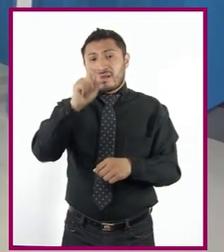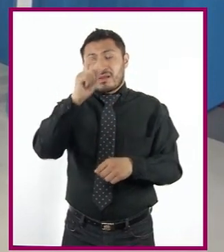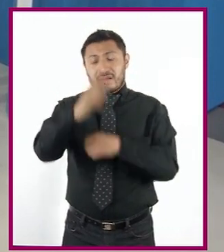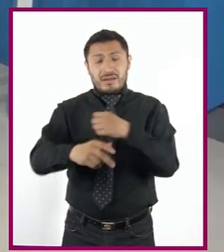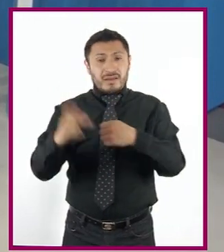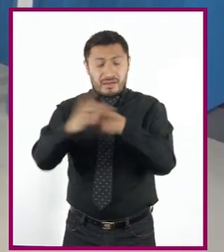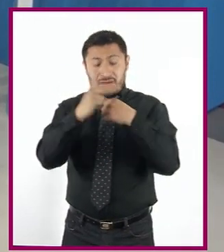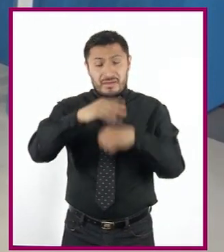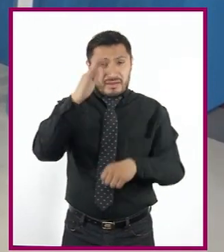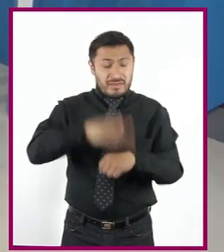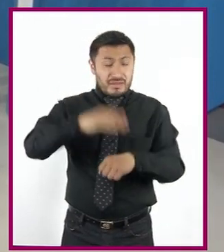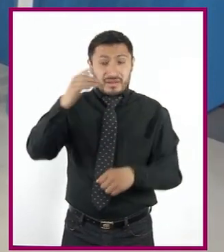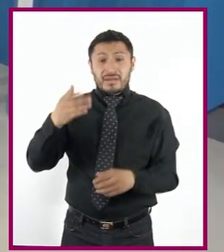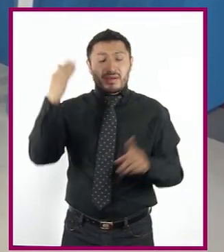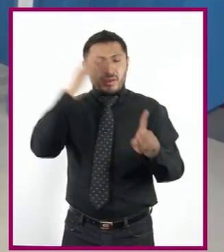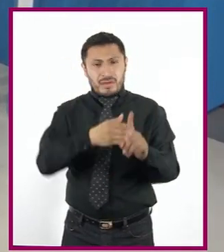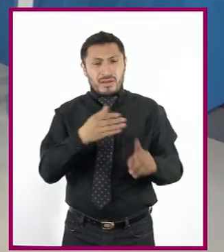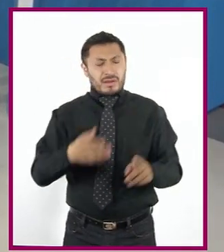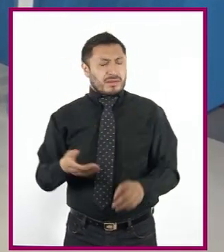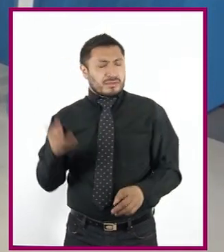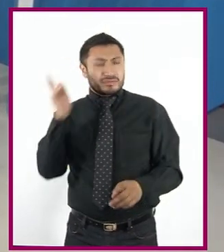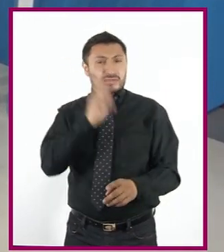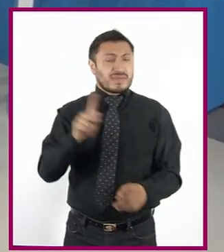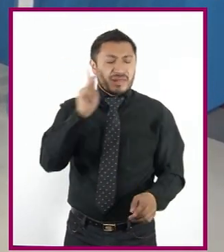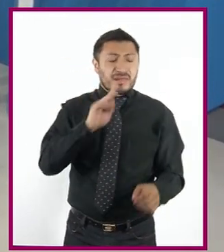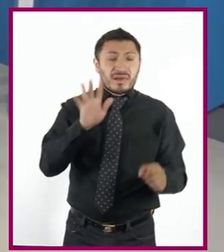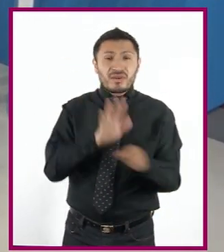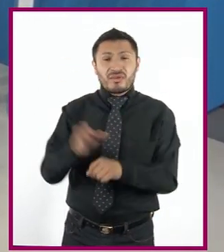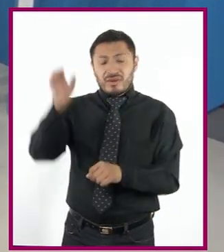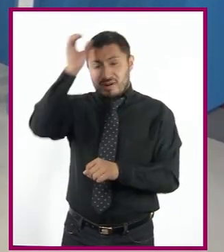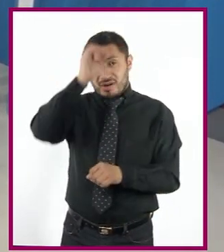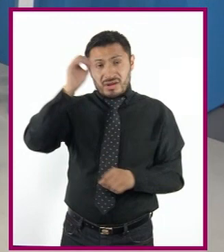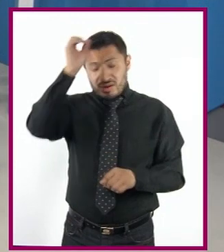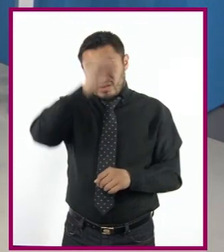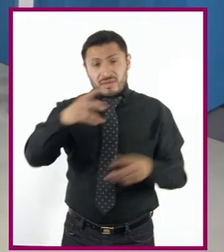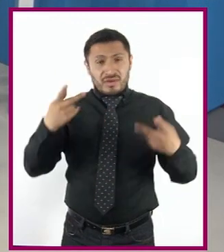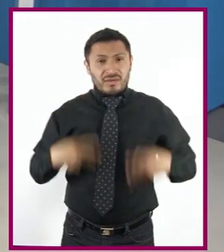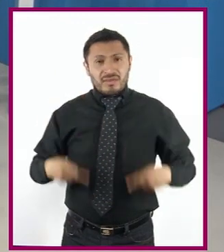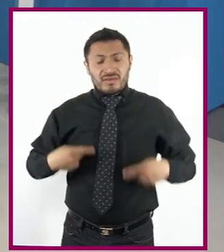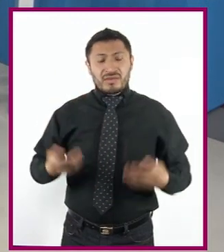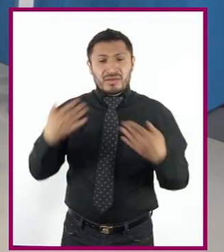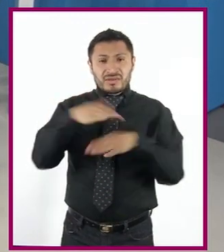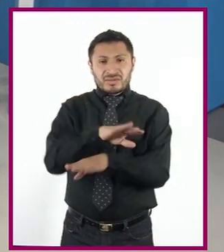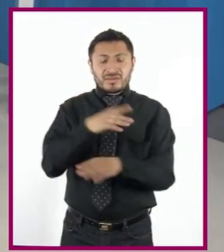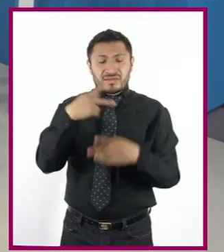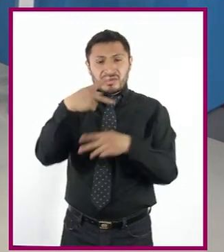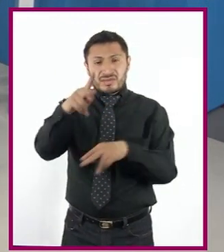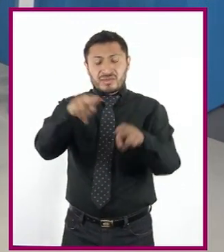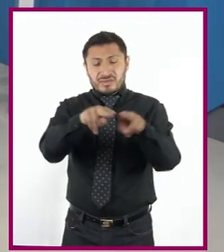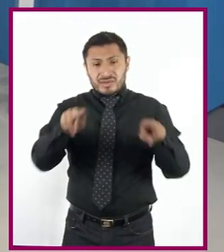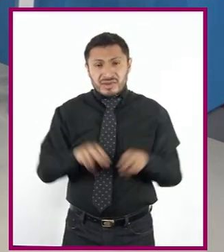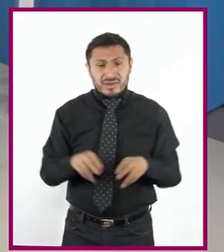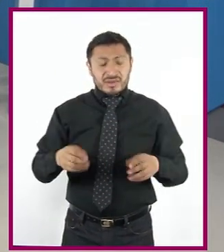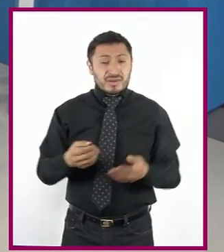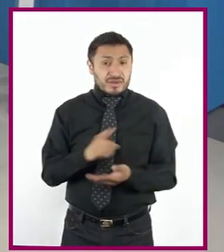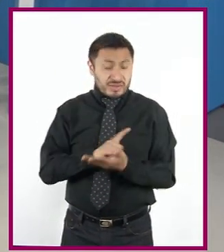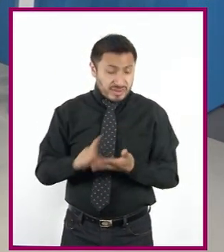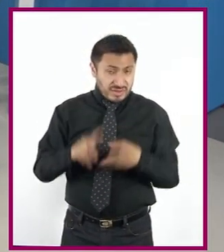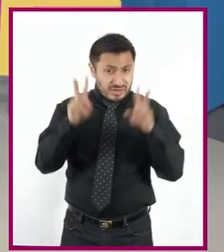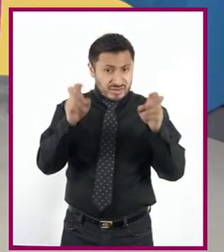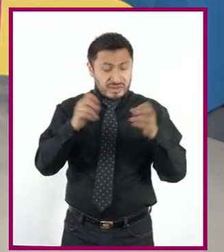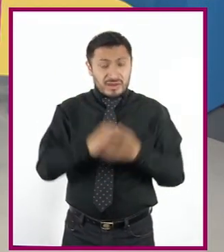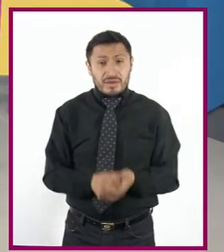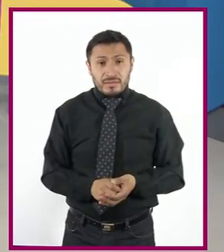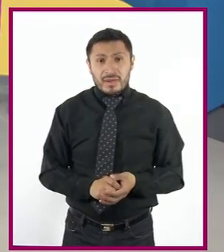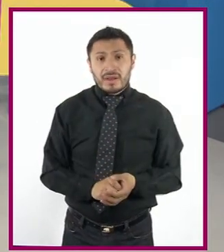la perspectiva ciudadana sobre el Estado de Derecho que se vive en su nación, representado por un índice que